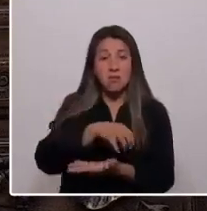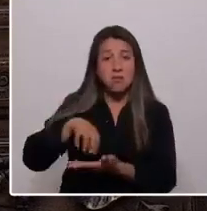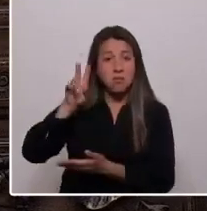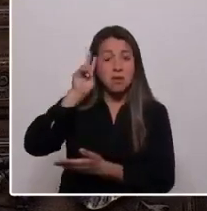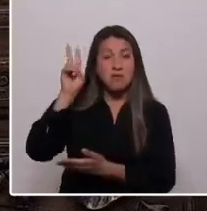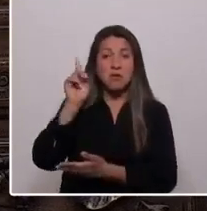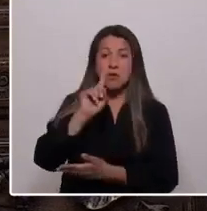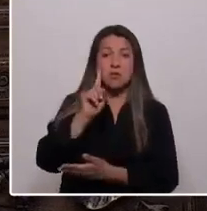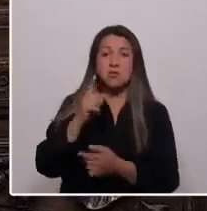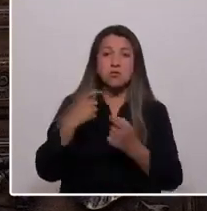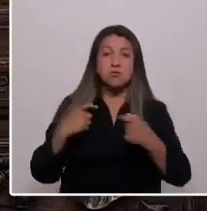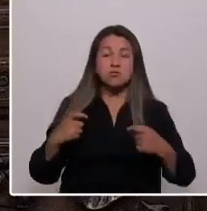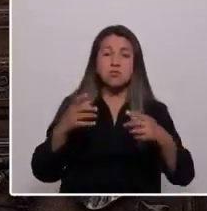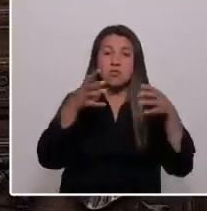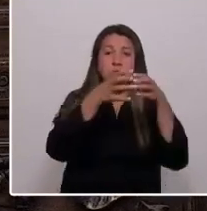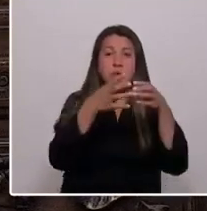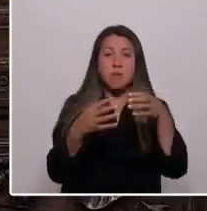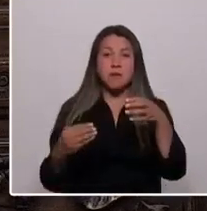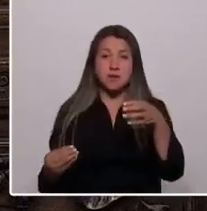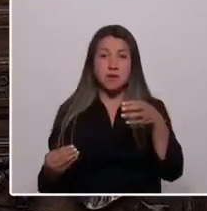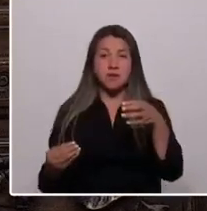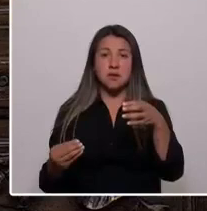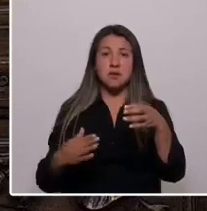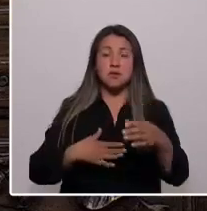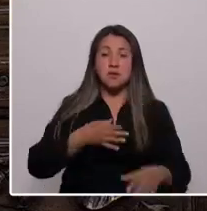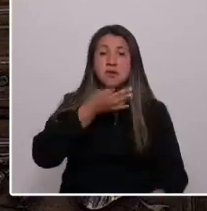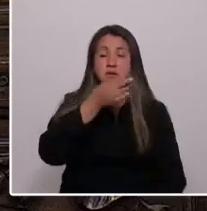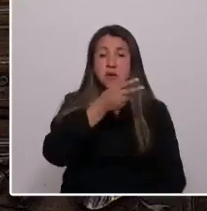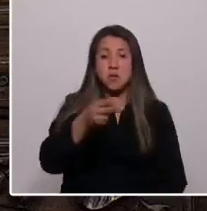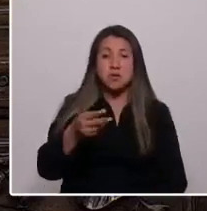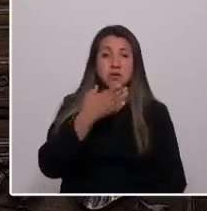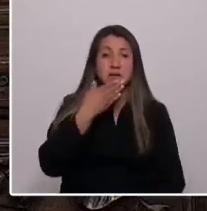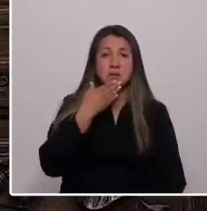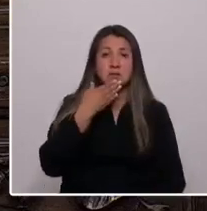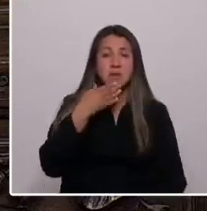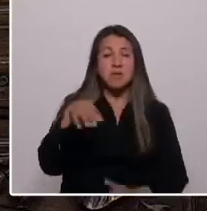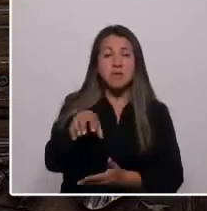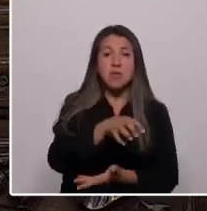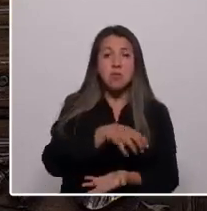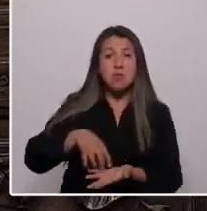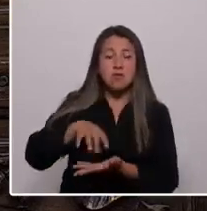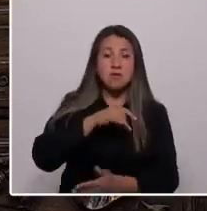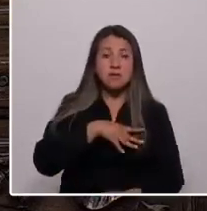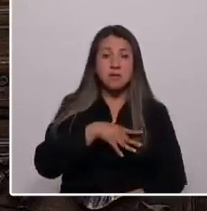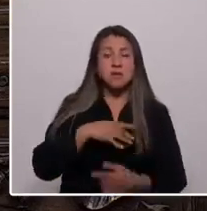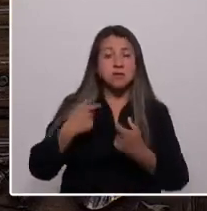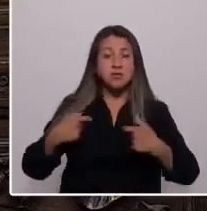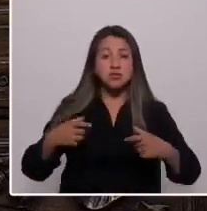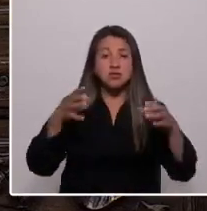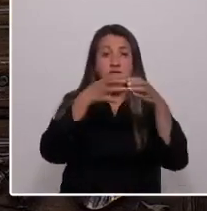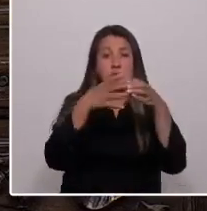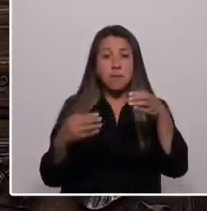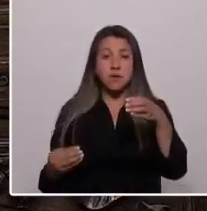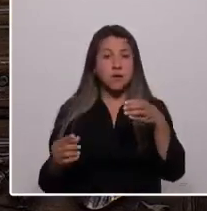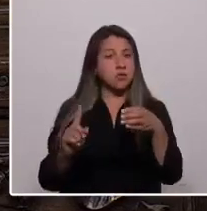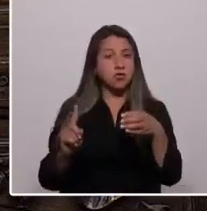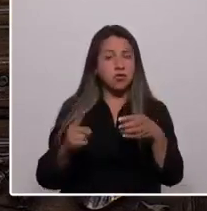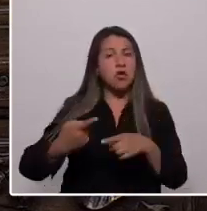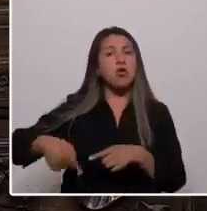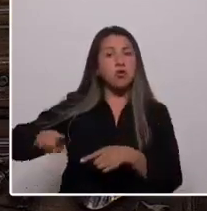les vengo a decir a ustedes también que los pueblos de chile no somos minoría otros son las minorías